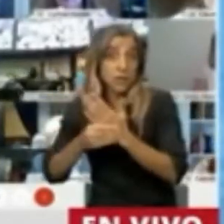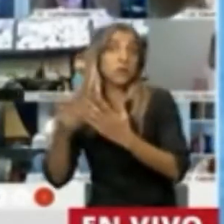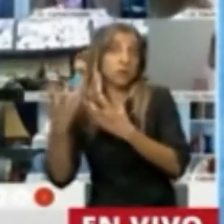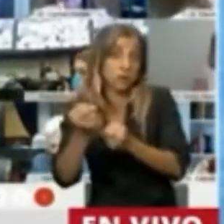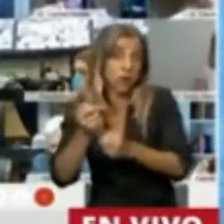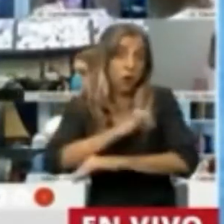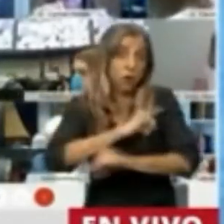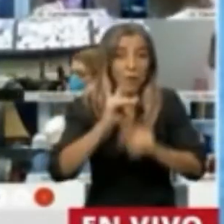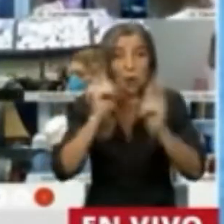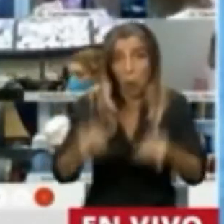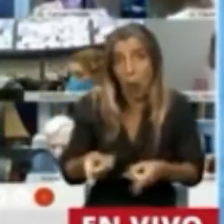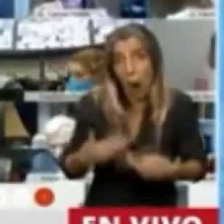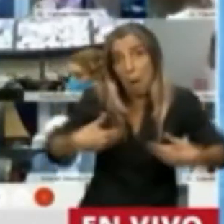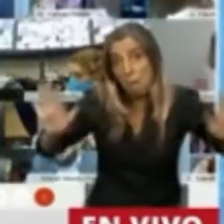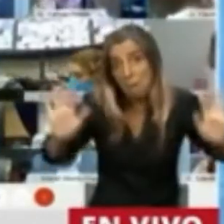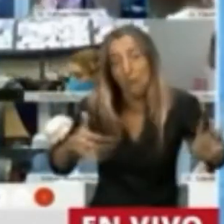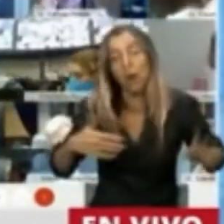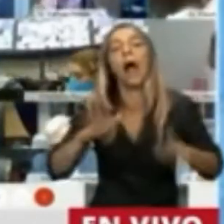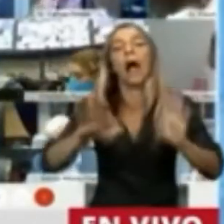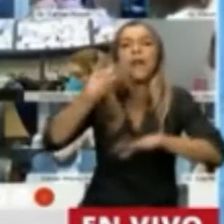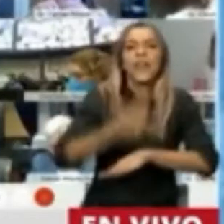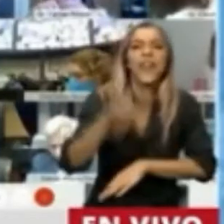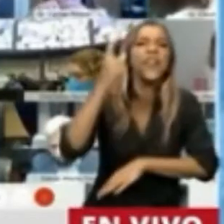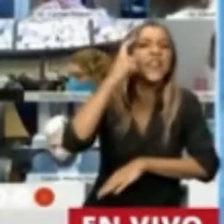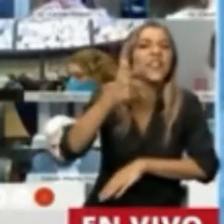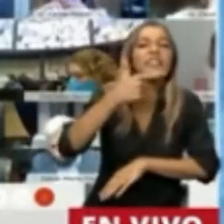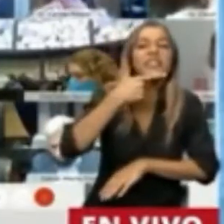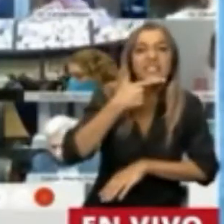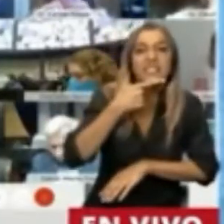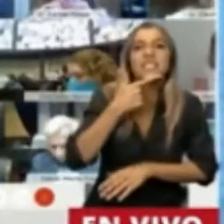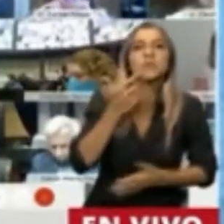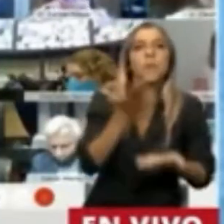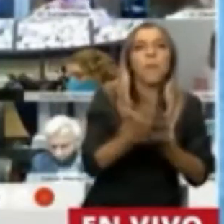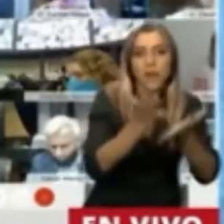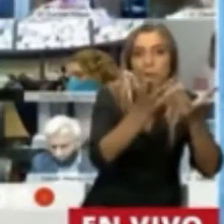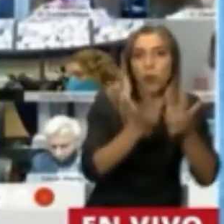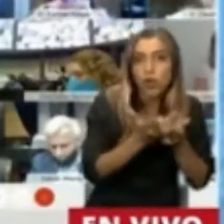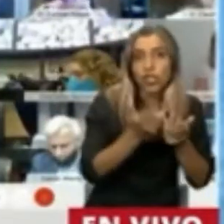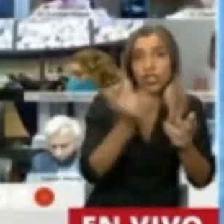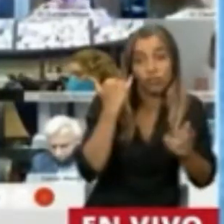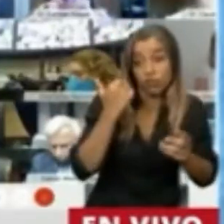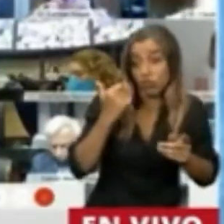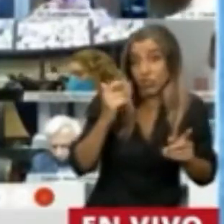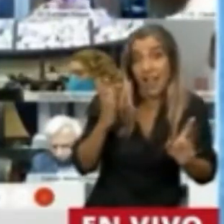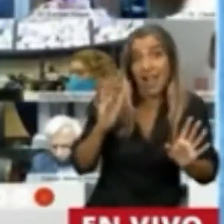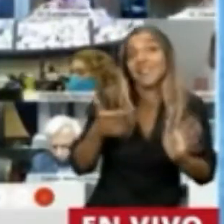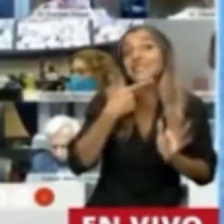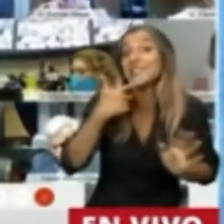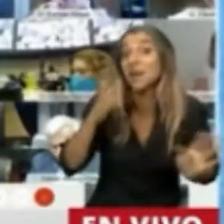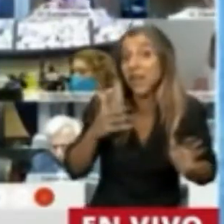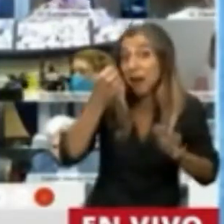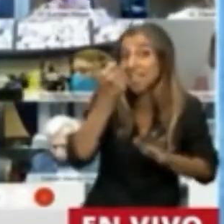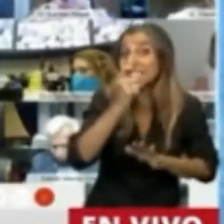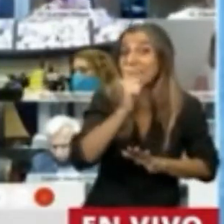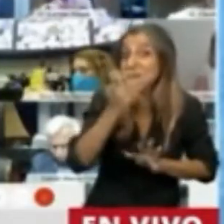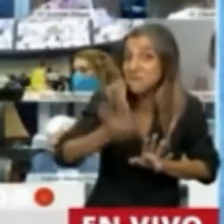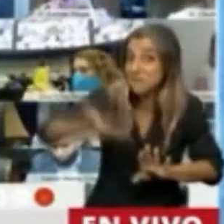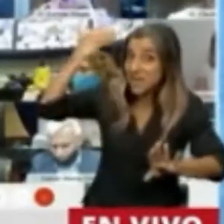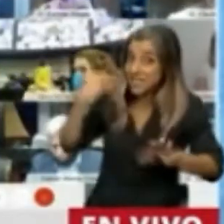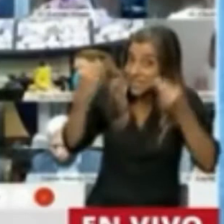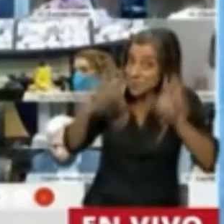en el proyecto. El 10 de septiembre de 4732, ya estamos en septiembre, empezamos hace 6 meses